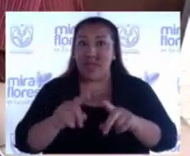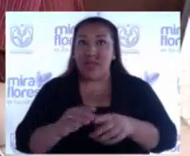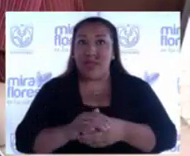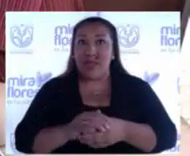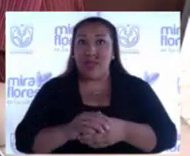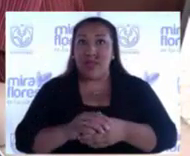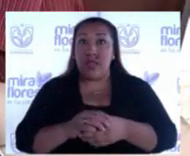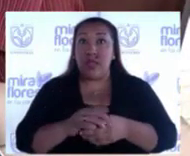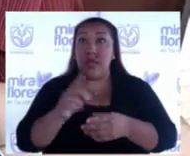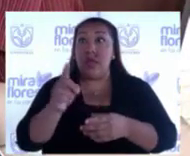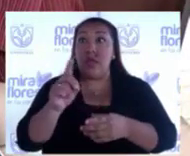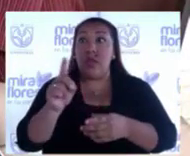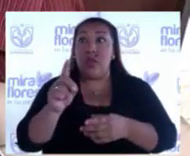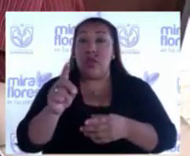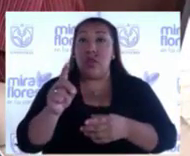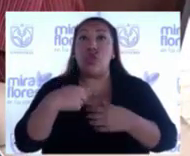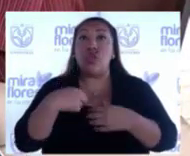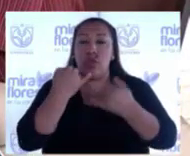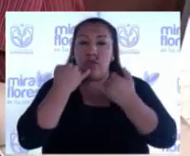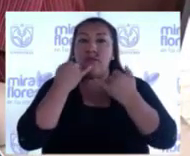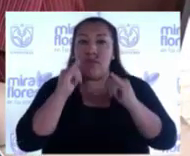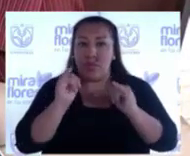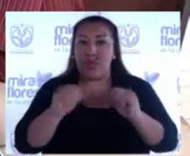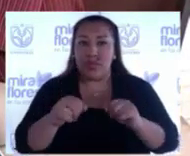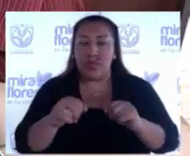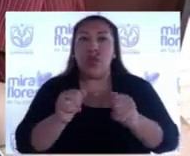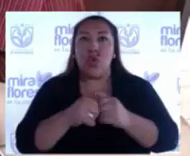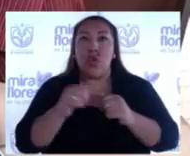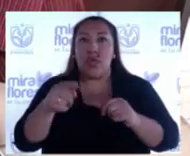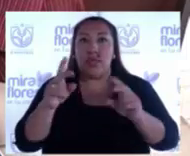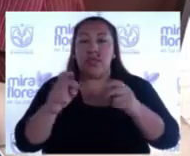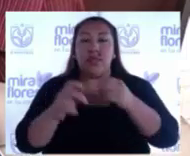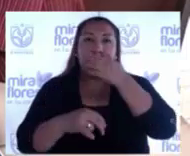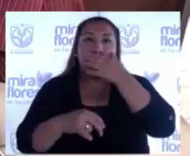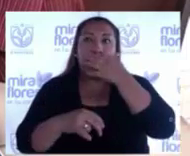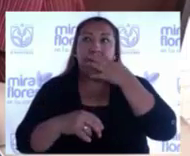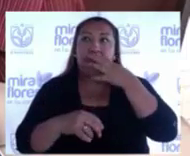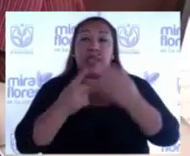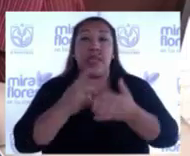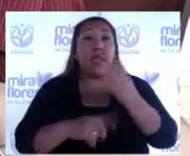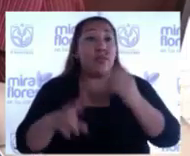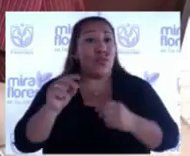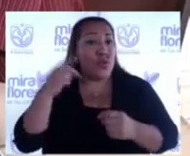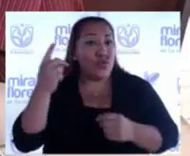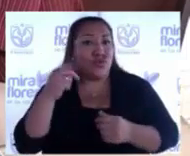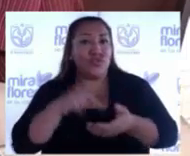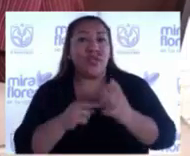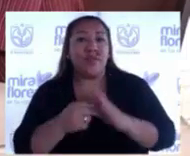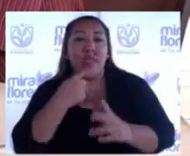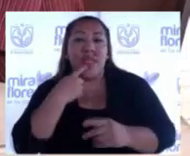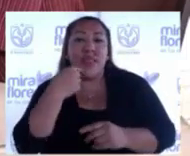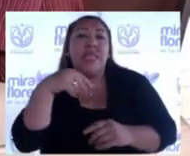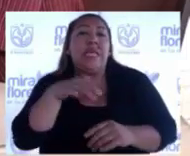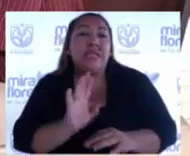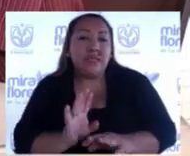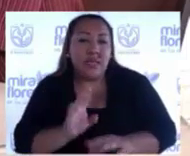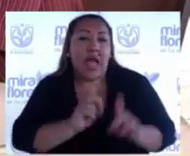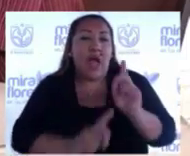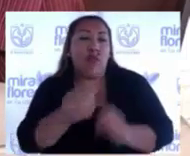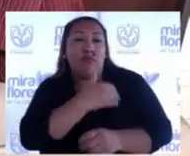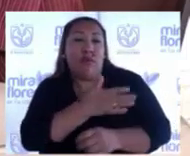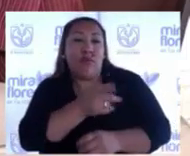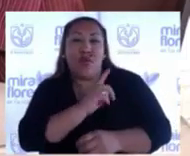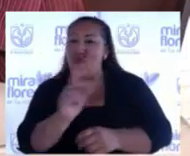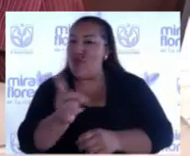es un informe, ¿no? O sea, ¿no? Estoy informando, sí, con relación a eso, de que no solamente son supuestos privilegios, sino que